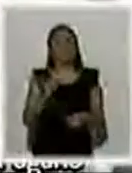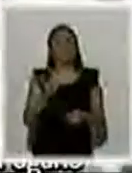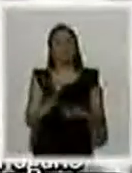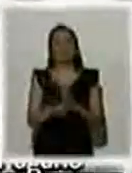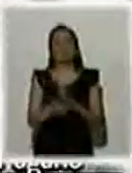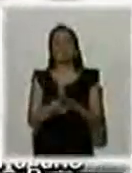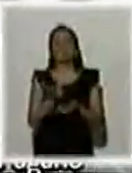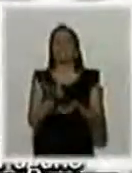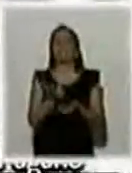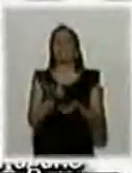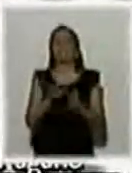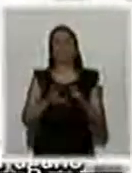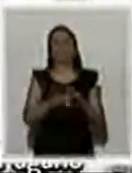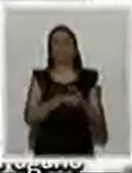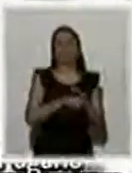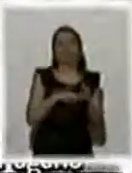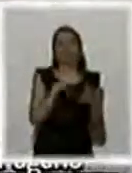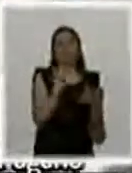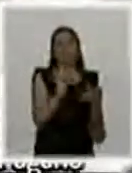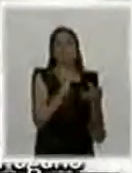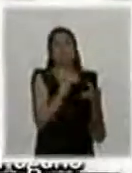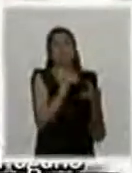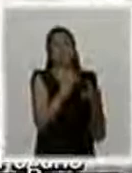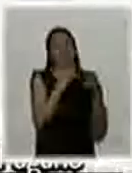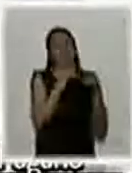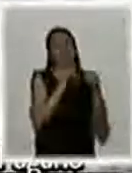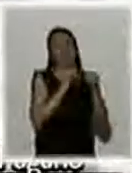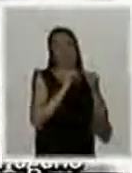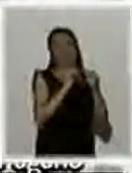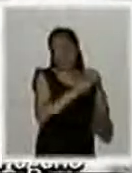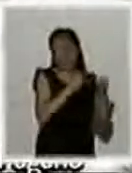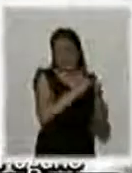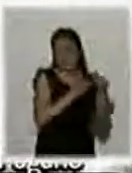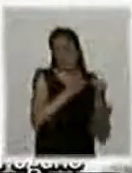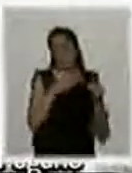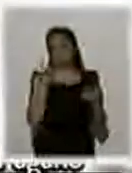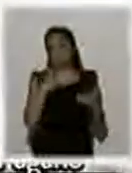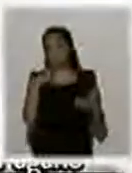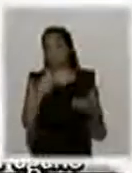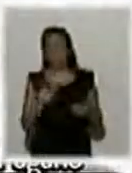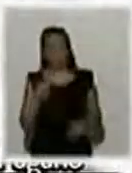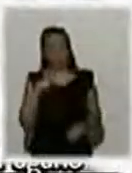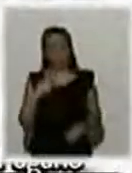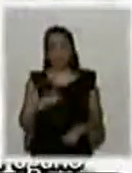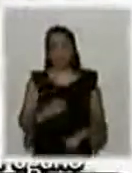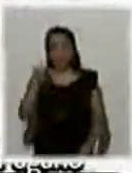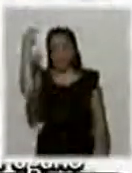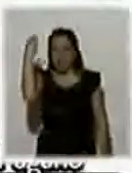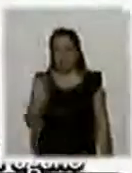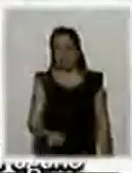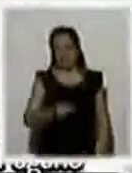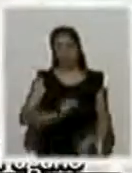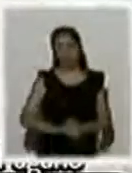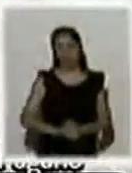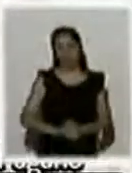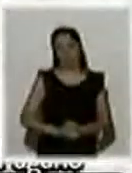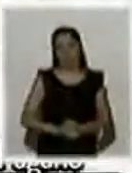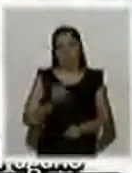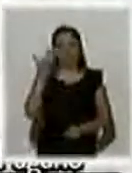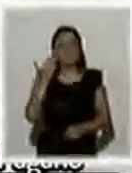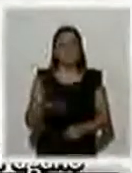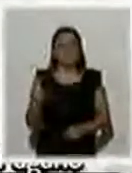de nuestra economía. Proponemos tolerancia cero a quienes lucran con